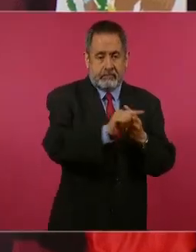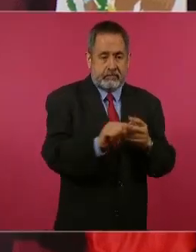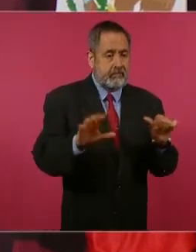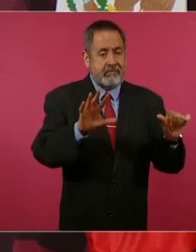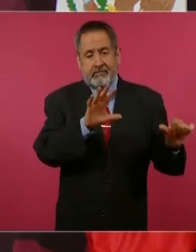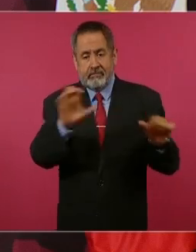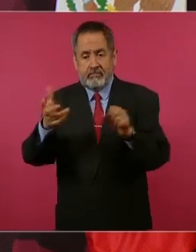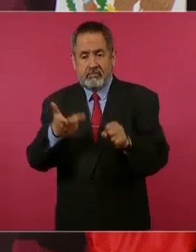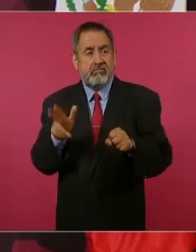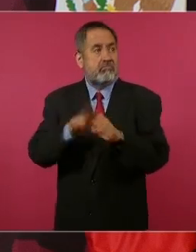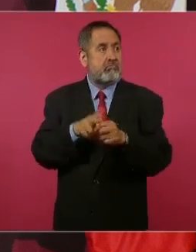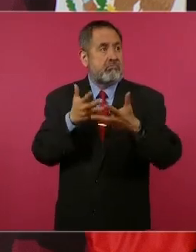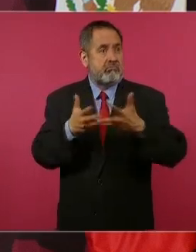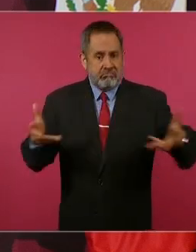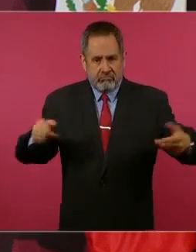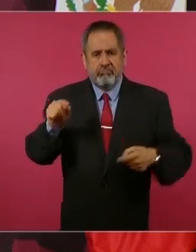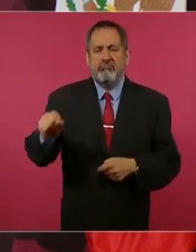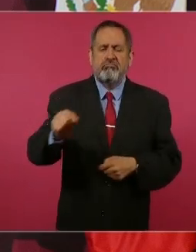hospitales